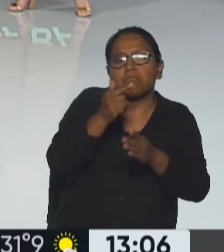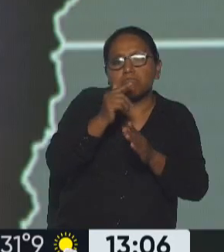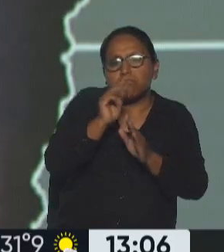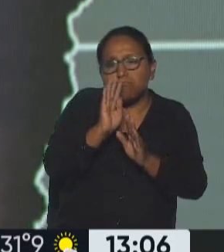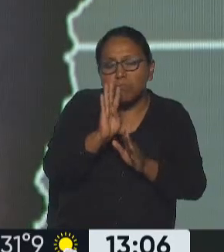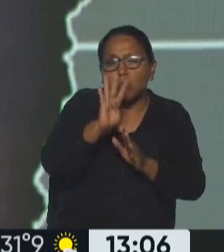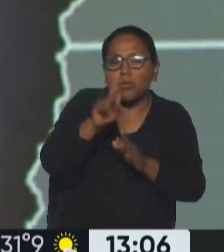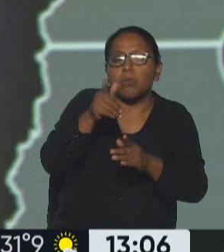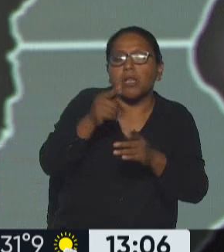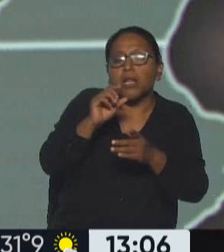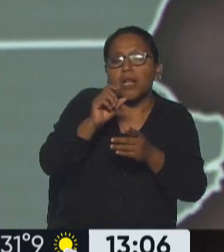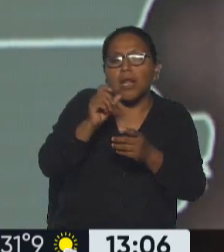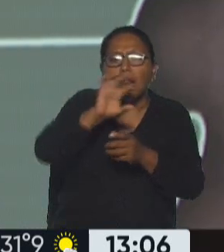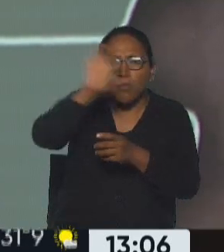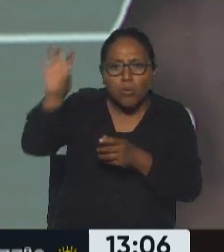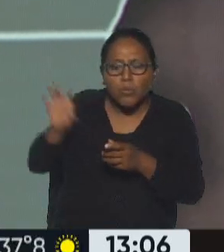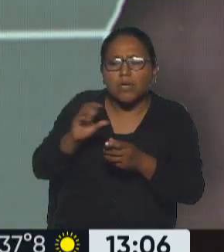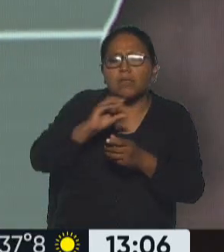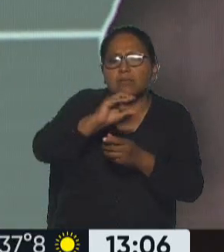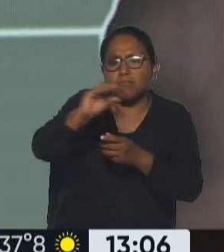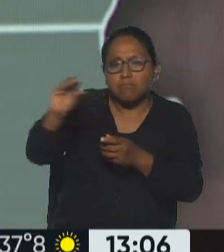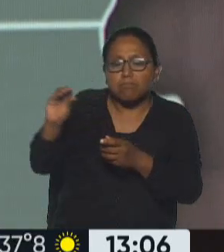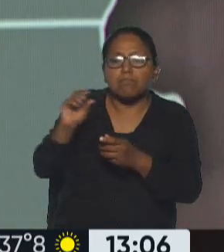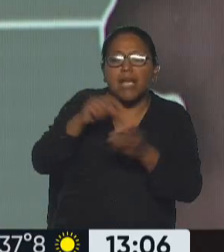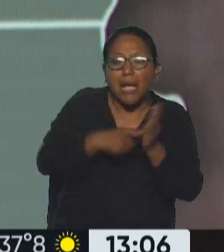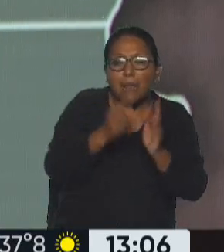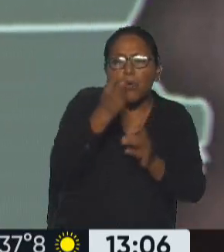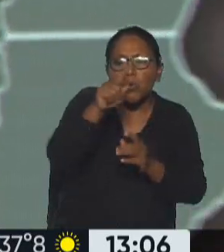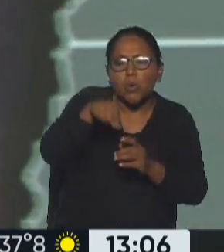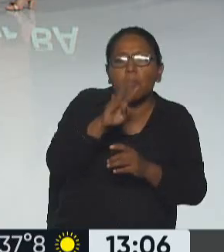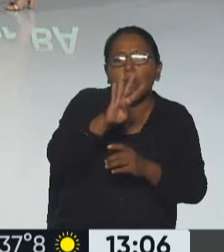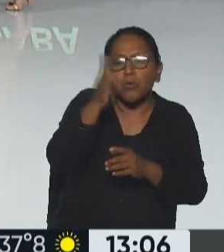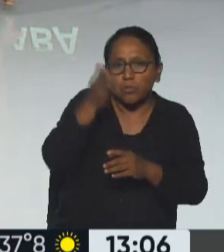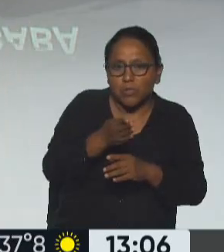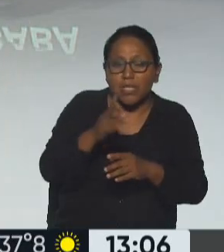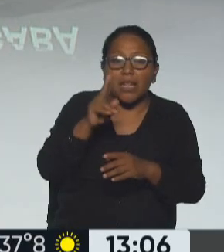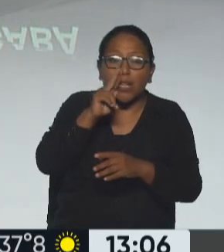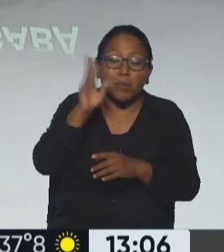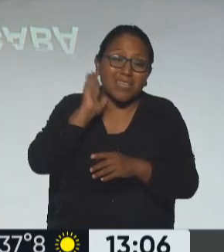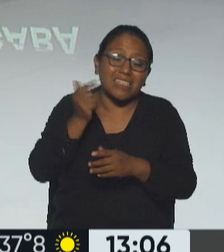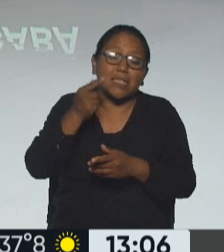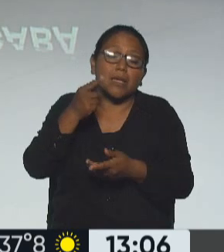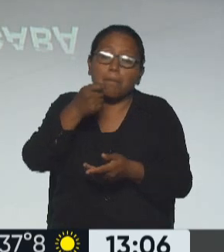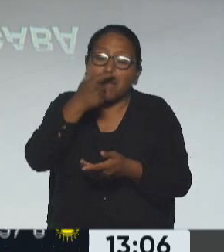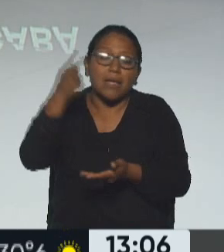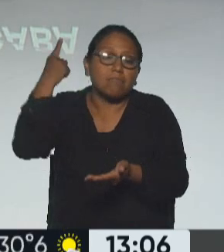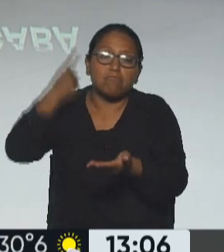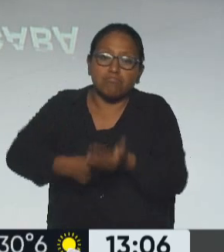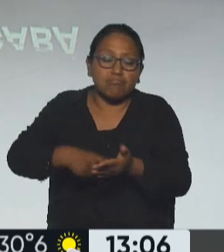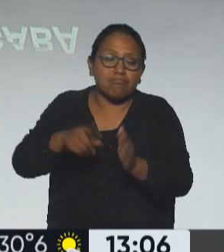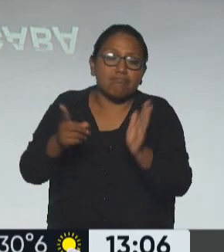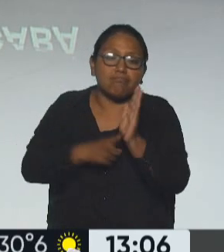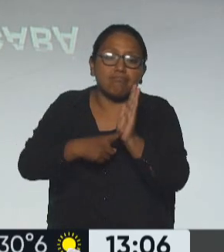se destinan a las provincias el porcentaje que le toca acaba es uno coma cuatro por ciento en 2016 macri por decreto lo sube a